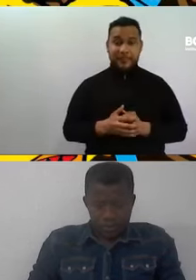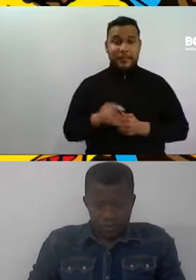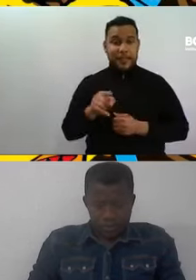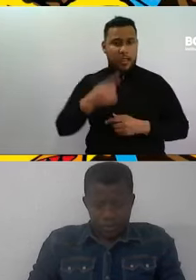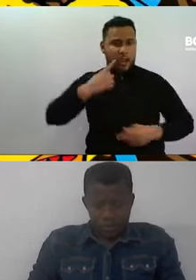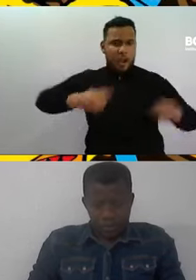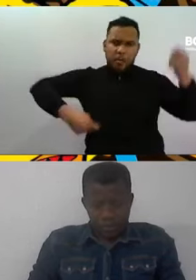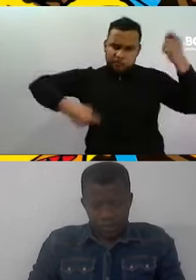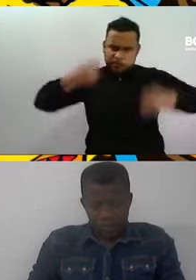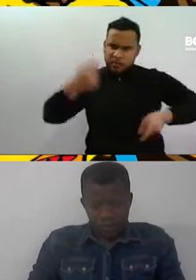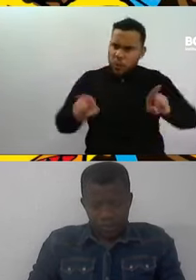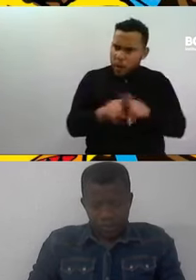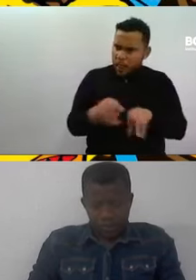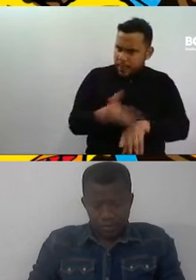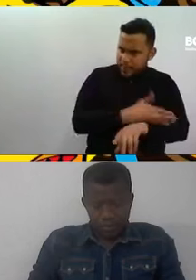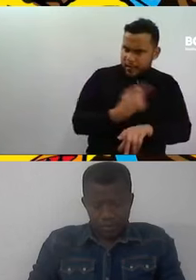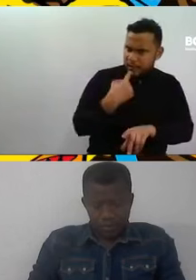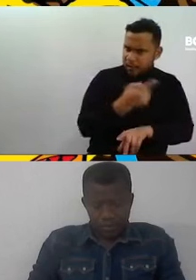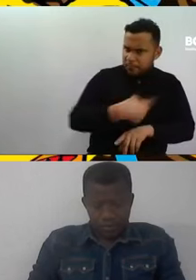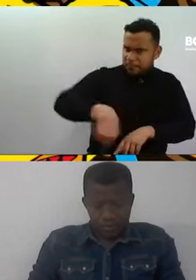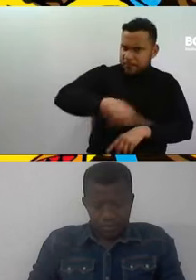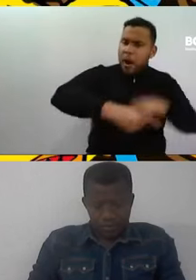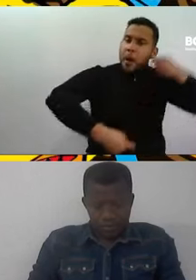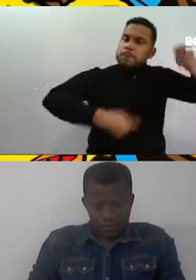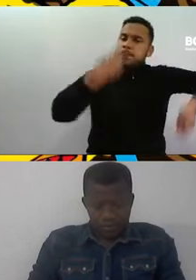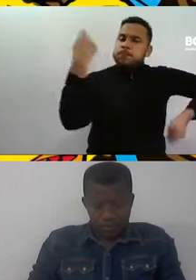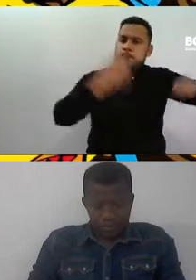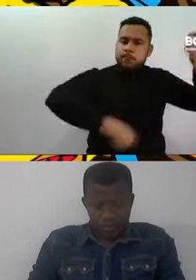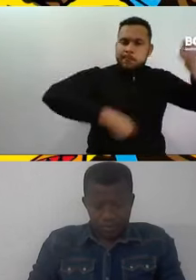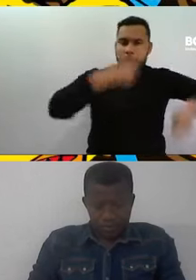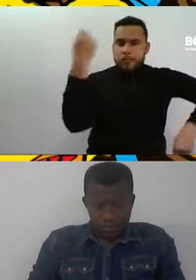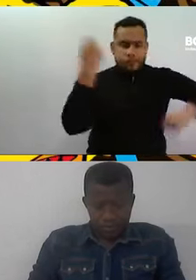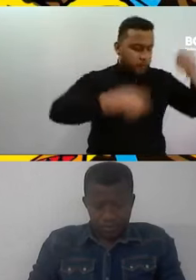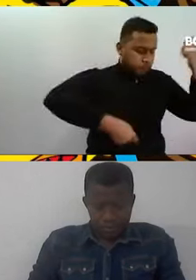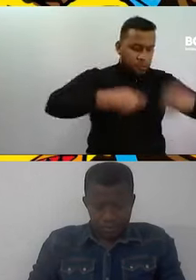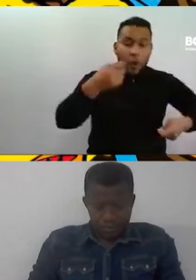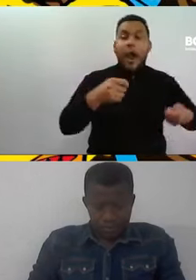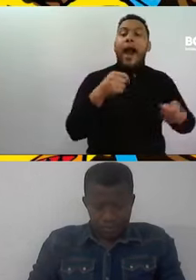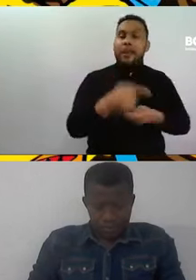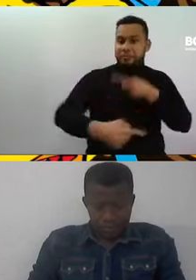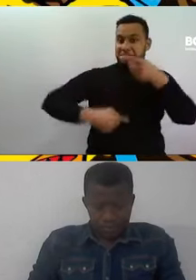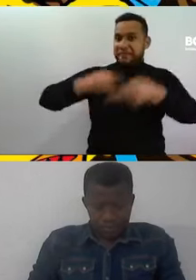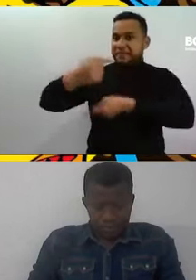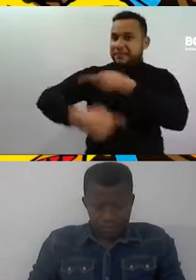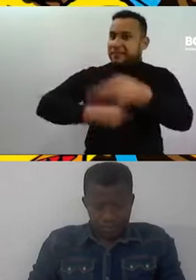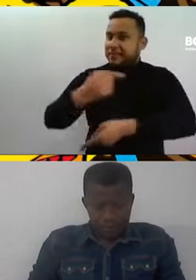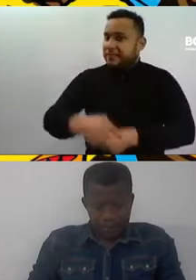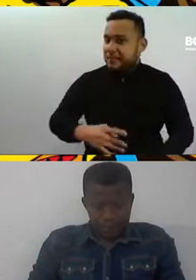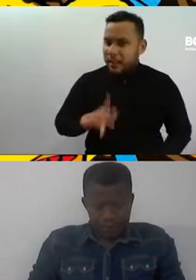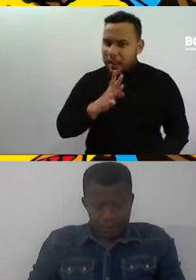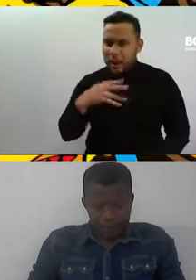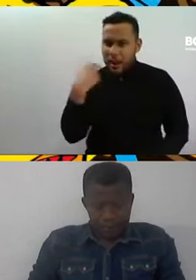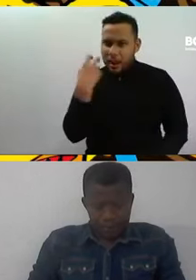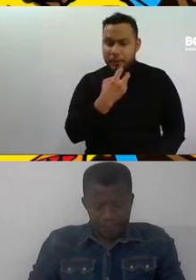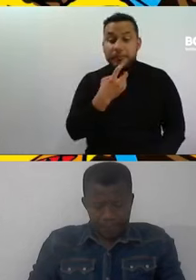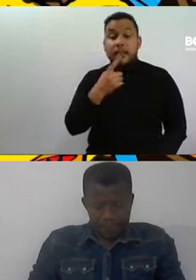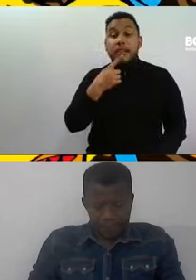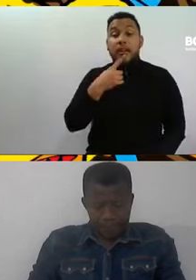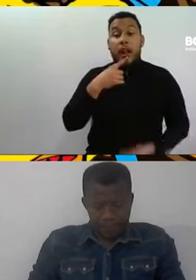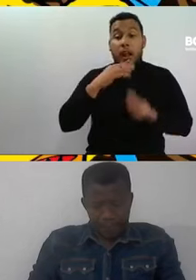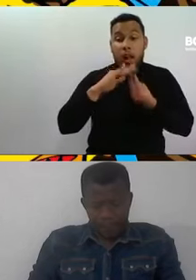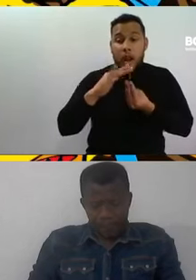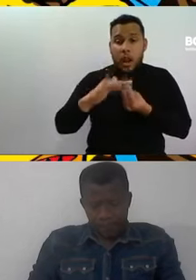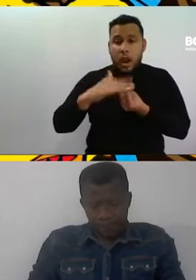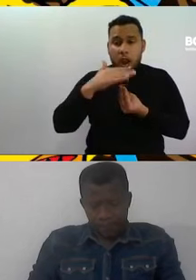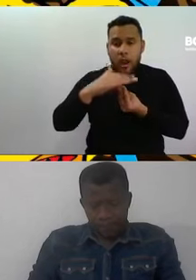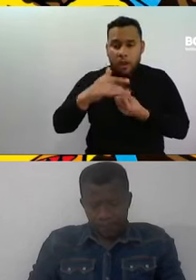como se los mencioné anteriormente, está esa tradición oral y el acento ese de